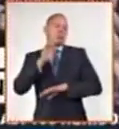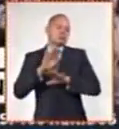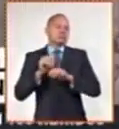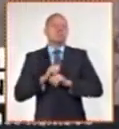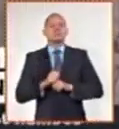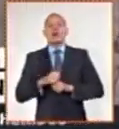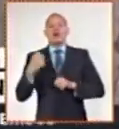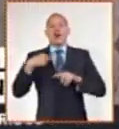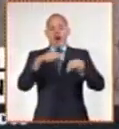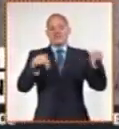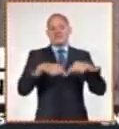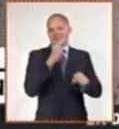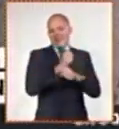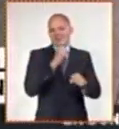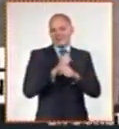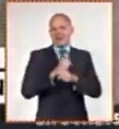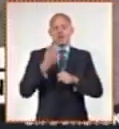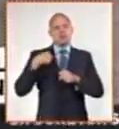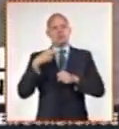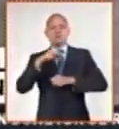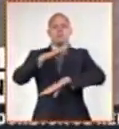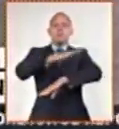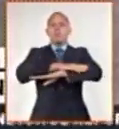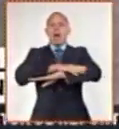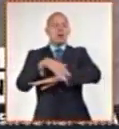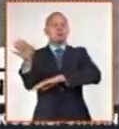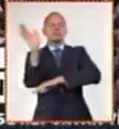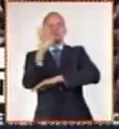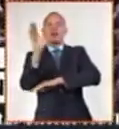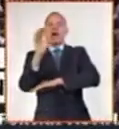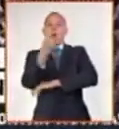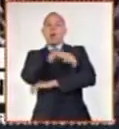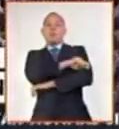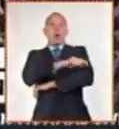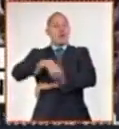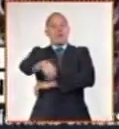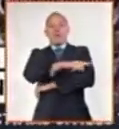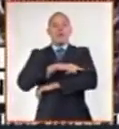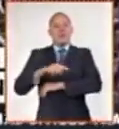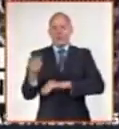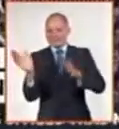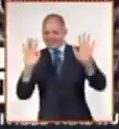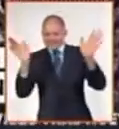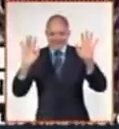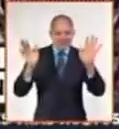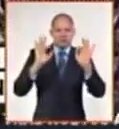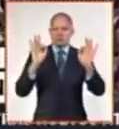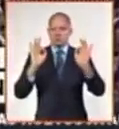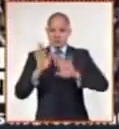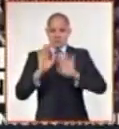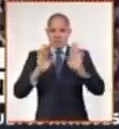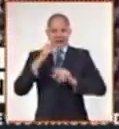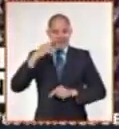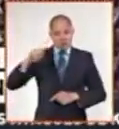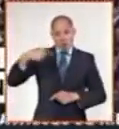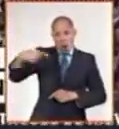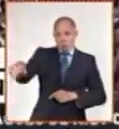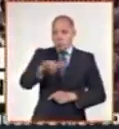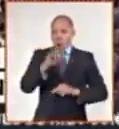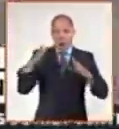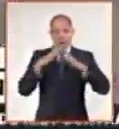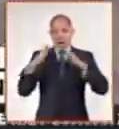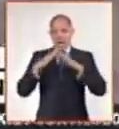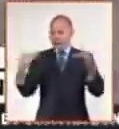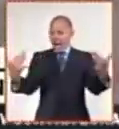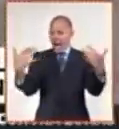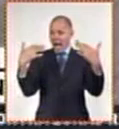acercó a saludarla al Congreso y se mostró emocionada cada día que a la salida o entrada de su casa fue ovacionada por personas que se reúnen allí también